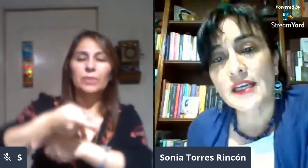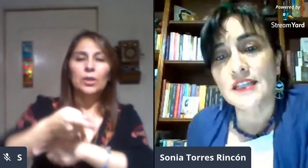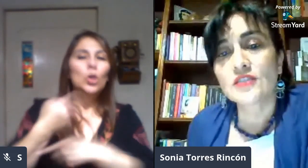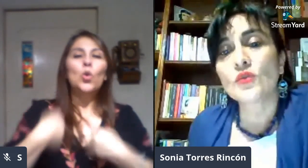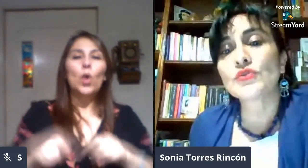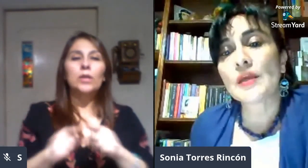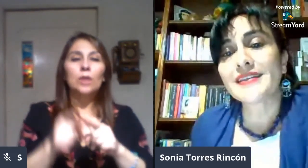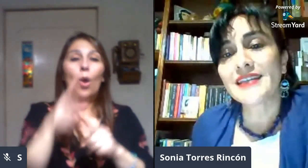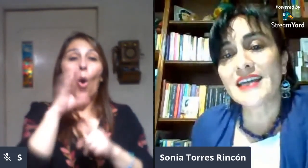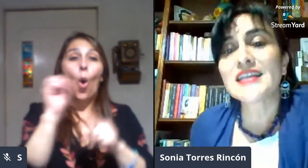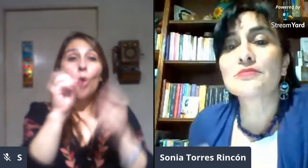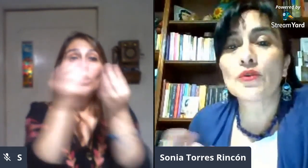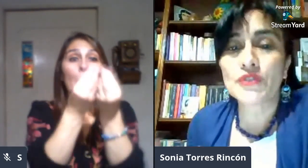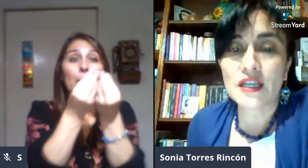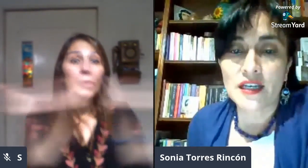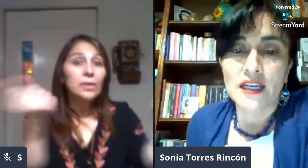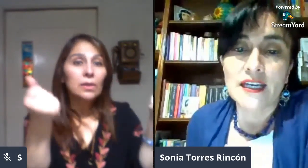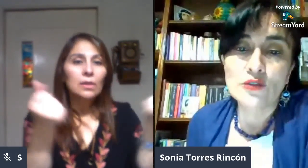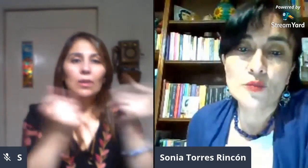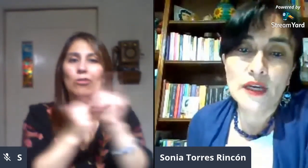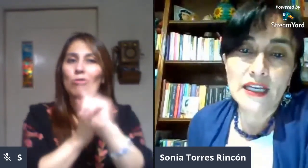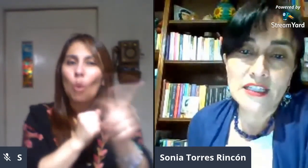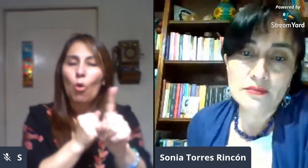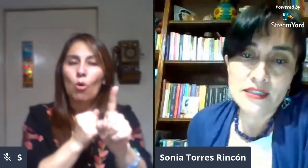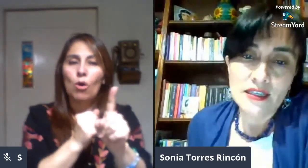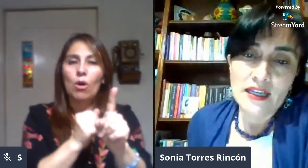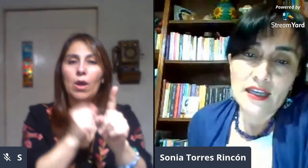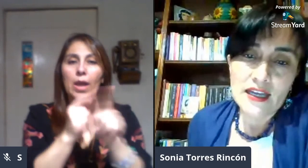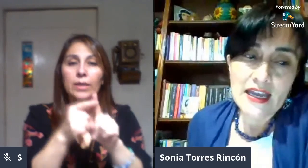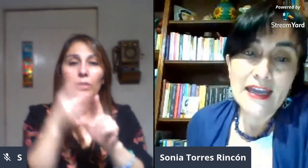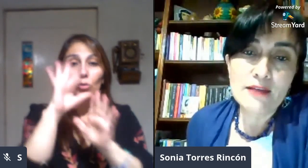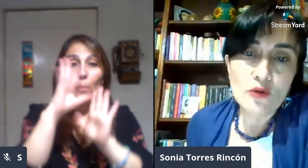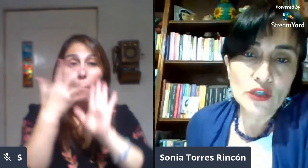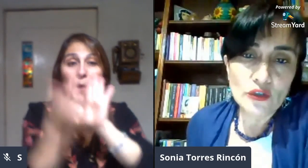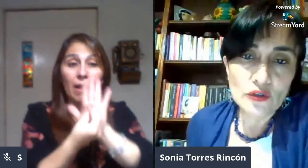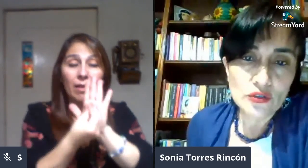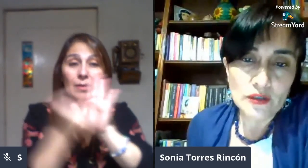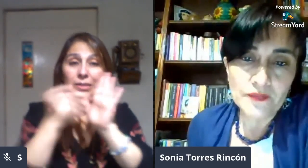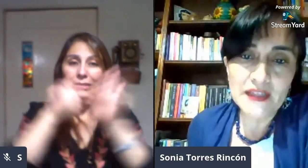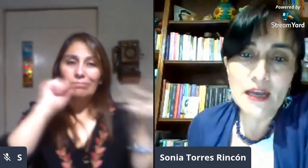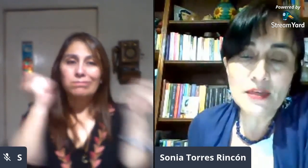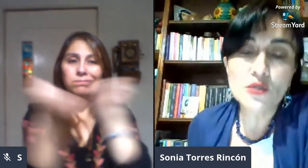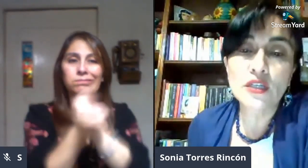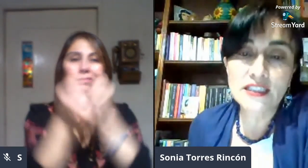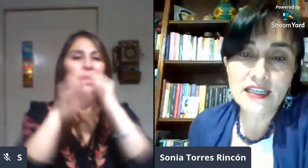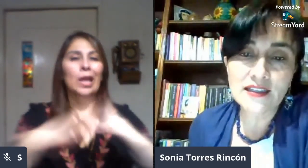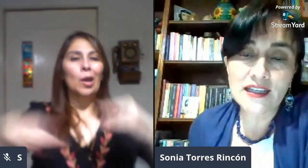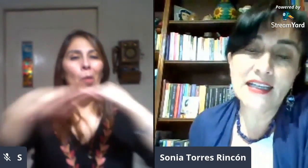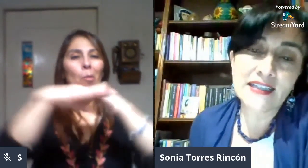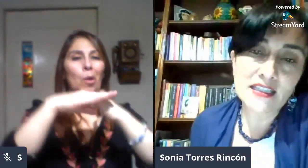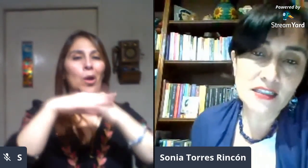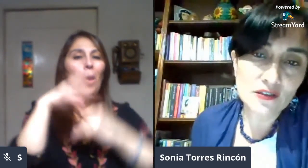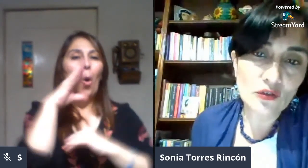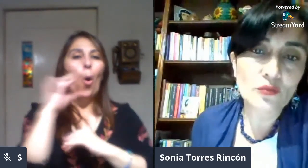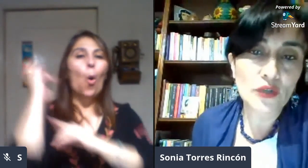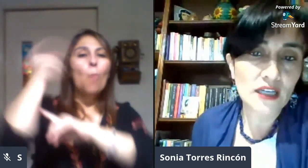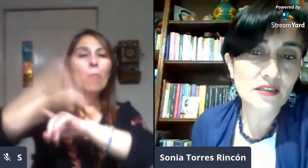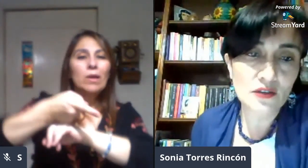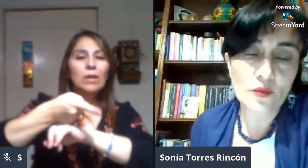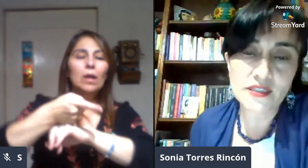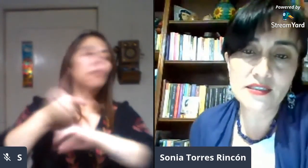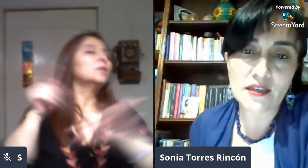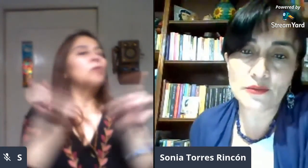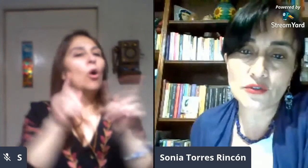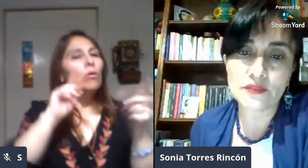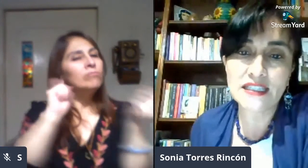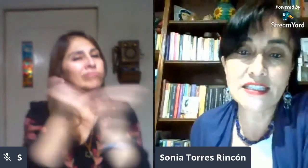hombres, sino justamente de desmontar esos paradigmas hegemónicos de la masculinidad en el que, insisto, mujeres